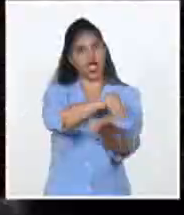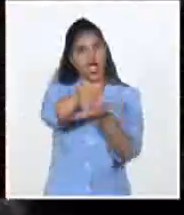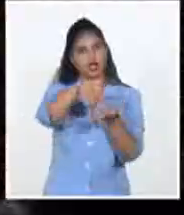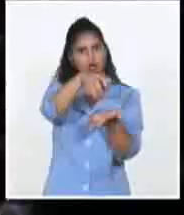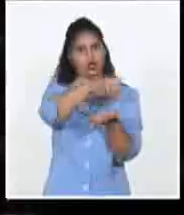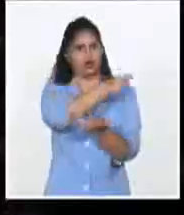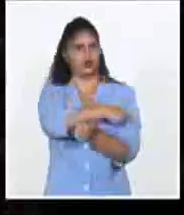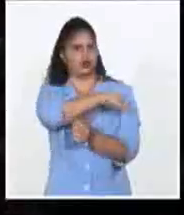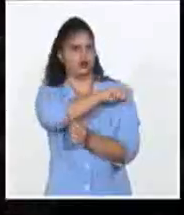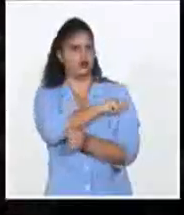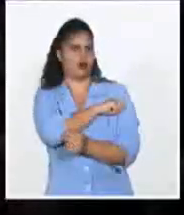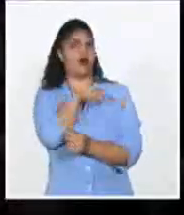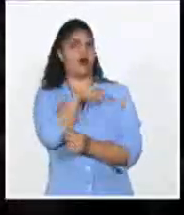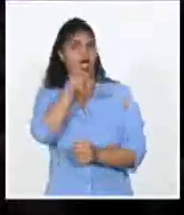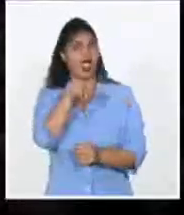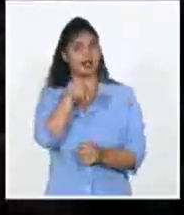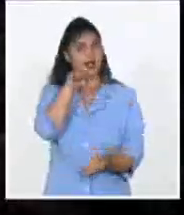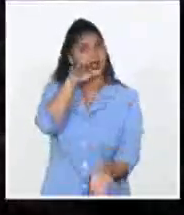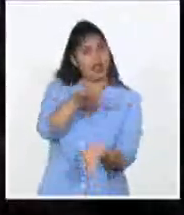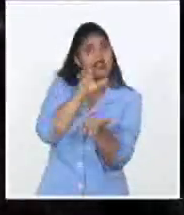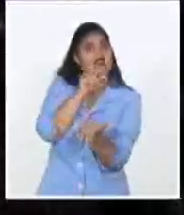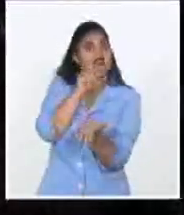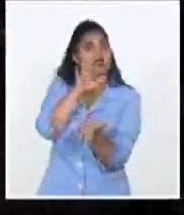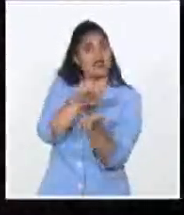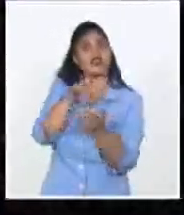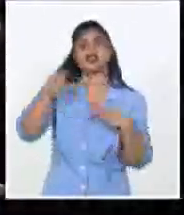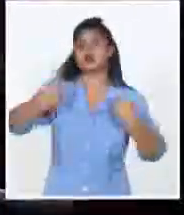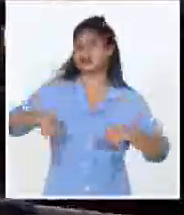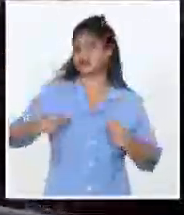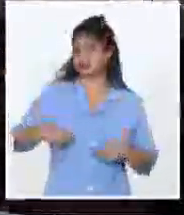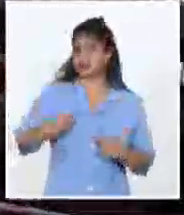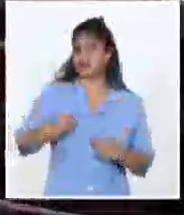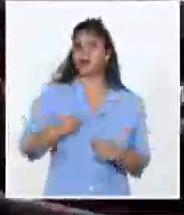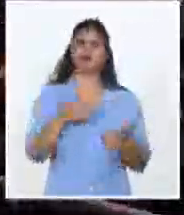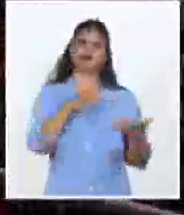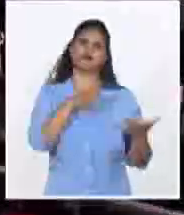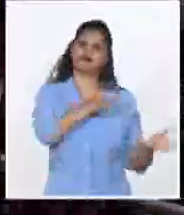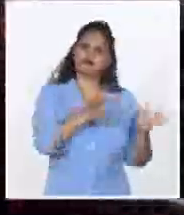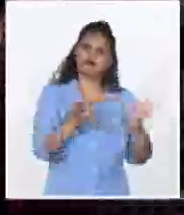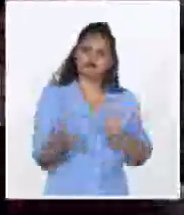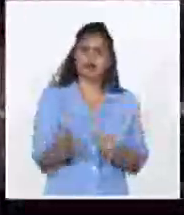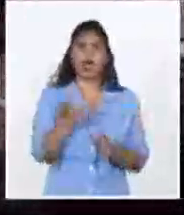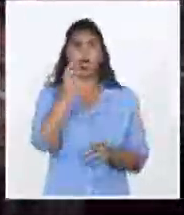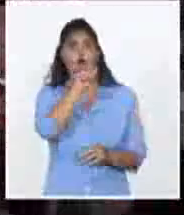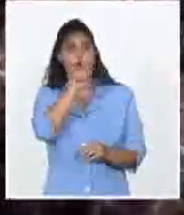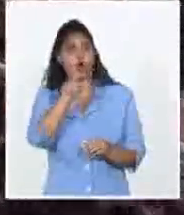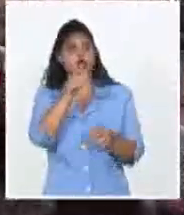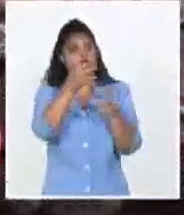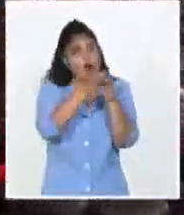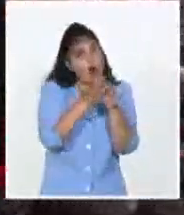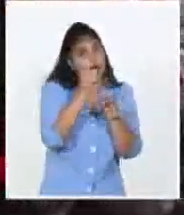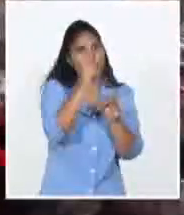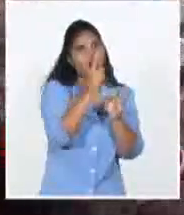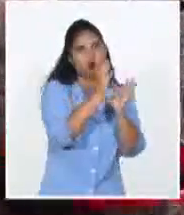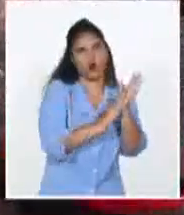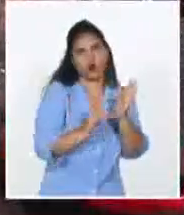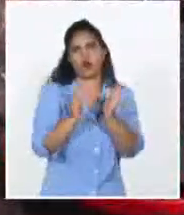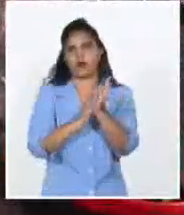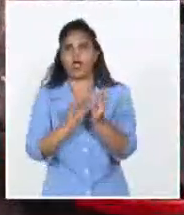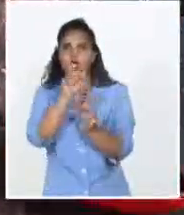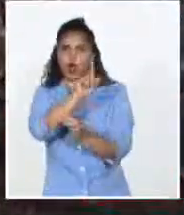2. Esta especie debe poner aproximadamente 11 huevos en un mes. Por eso su comercialización